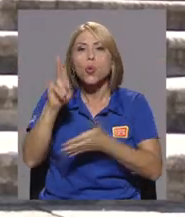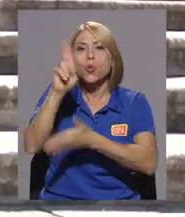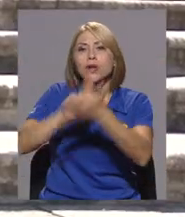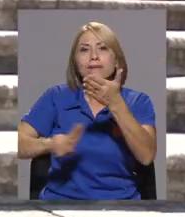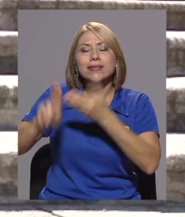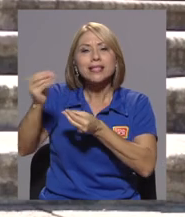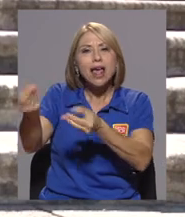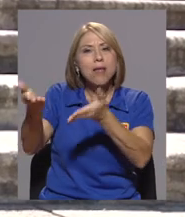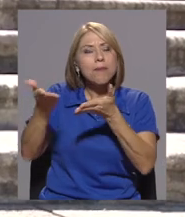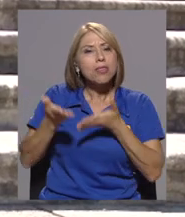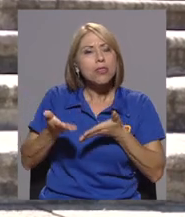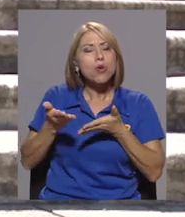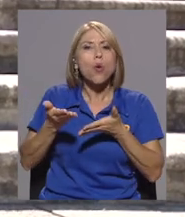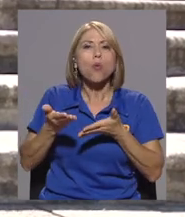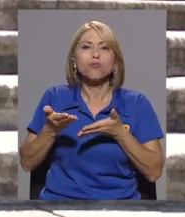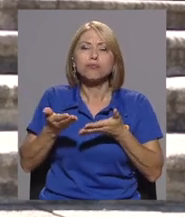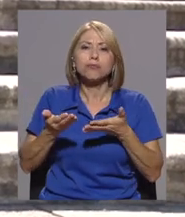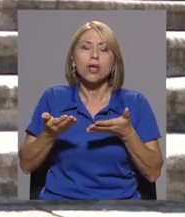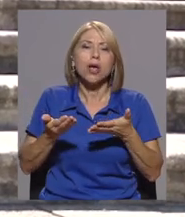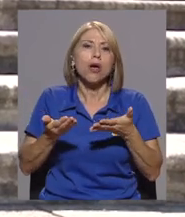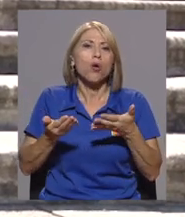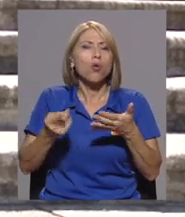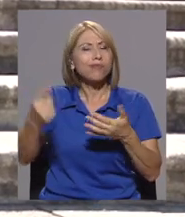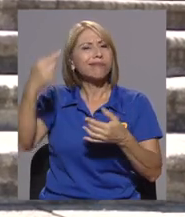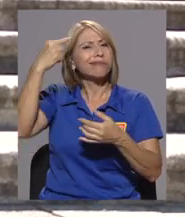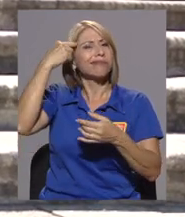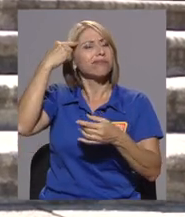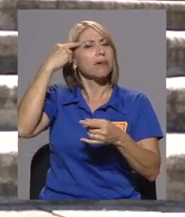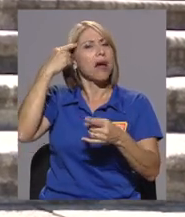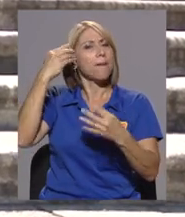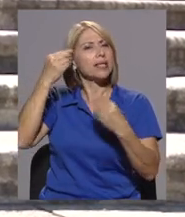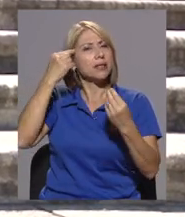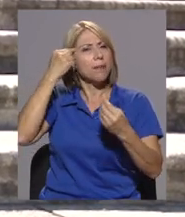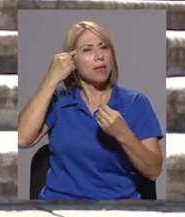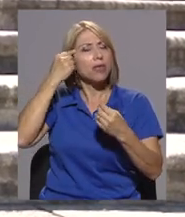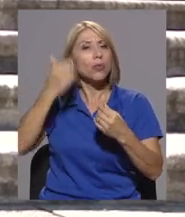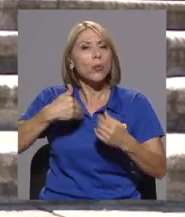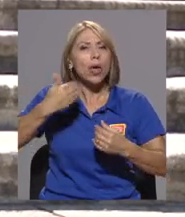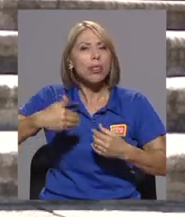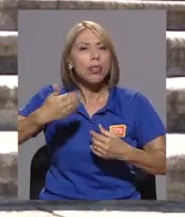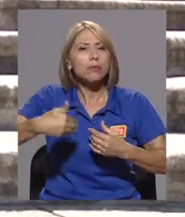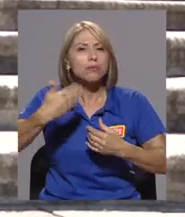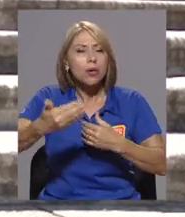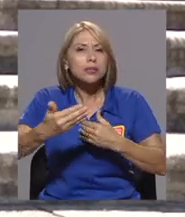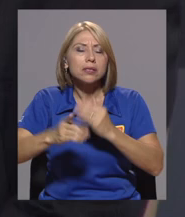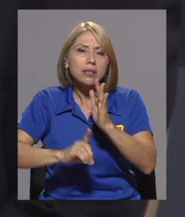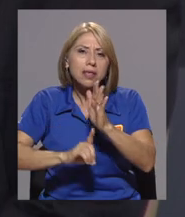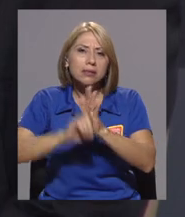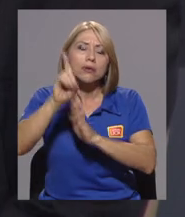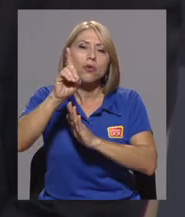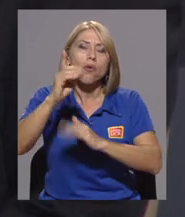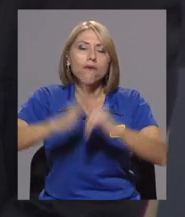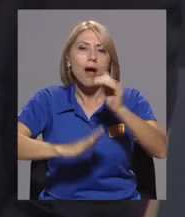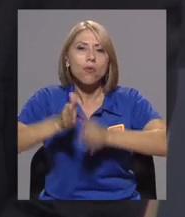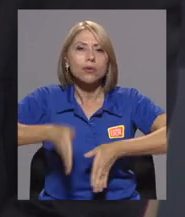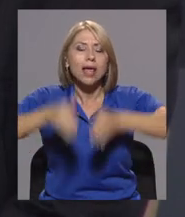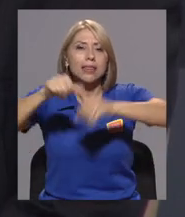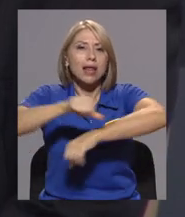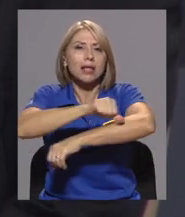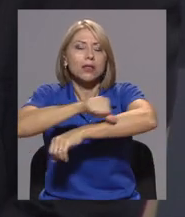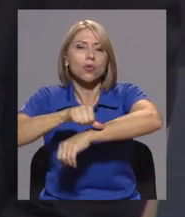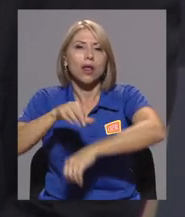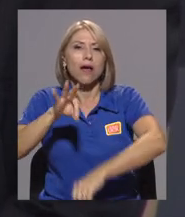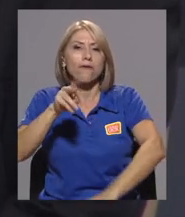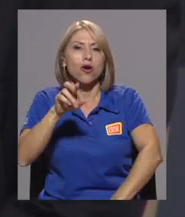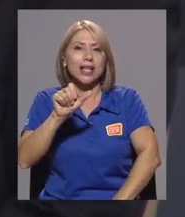dio una línea de pensamiento que después lógicamente se desarrolló en la Facultad de Arquitectura